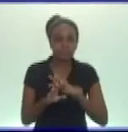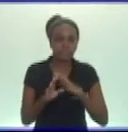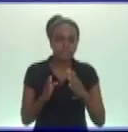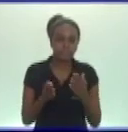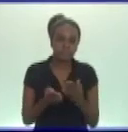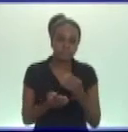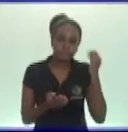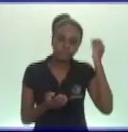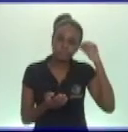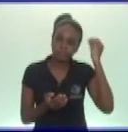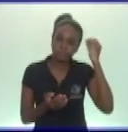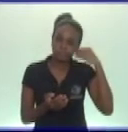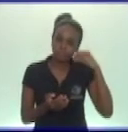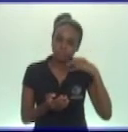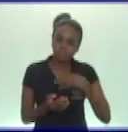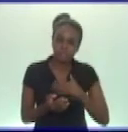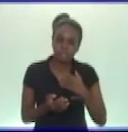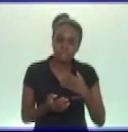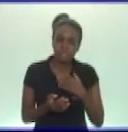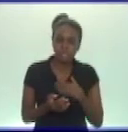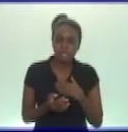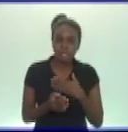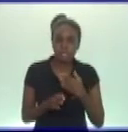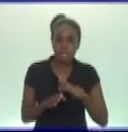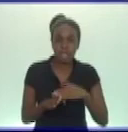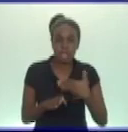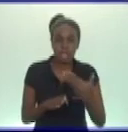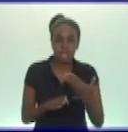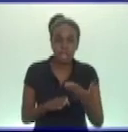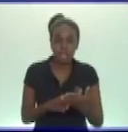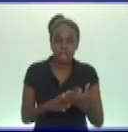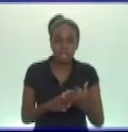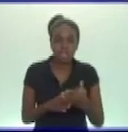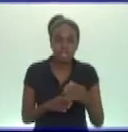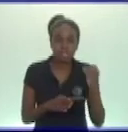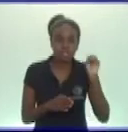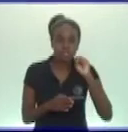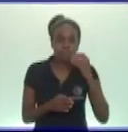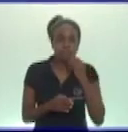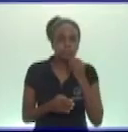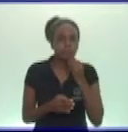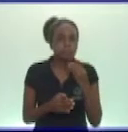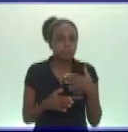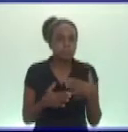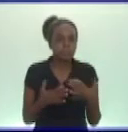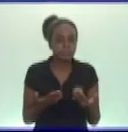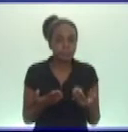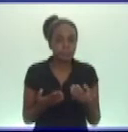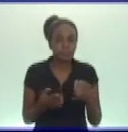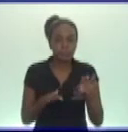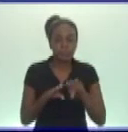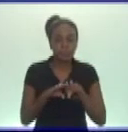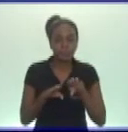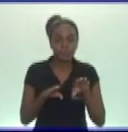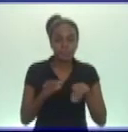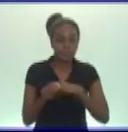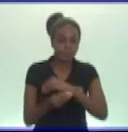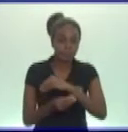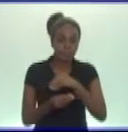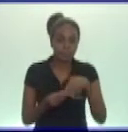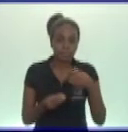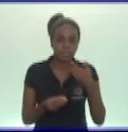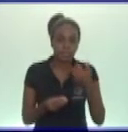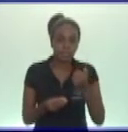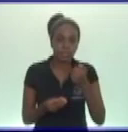género y número, tienen como antecedente un sustantivo, pueden ser, ya lo vimos, subordinadas, sustituidas por un adjetivo.